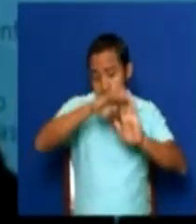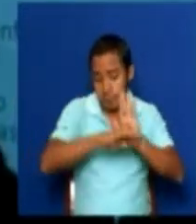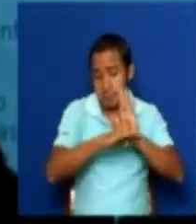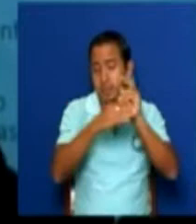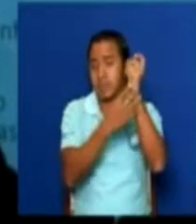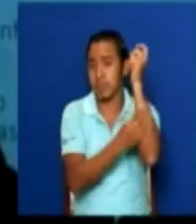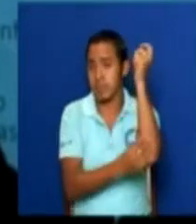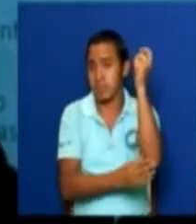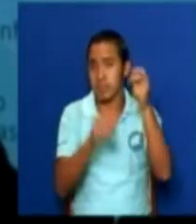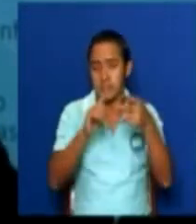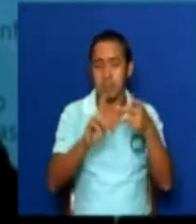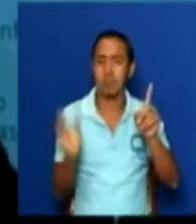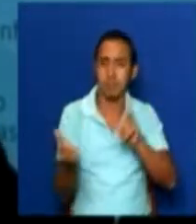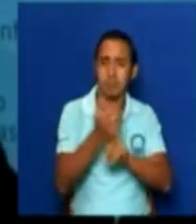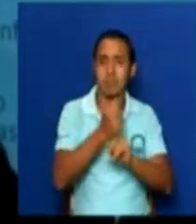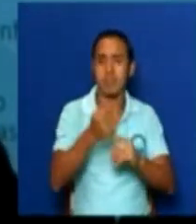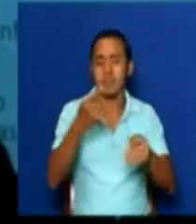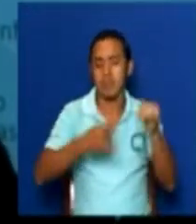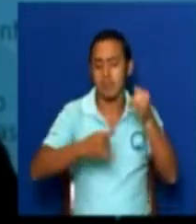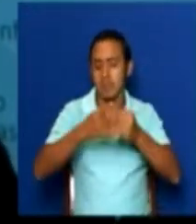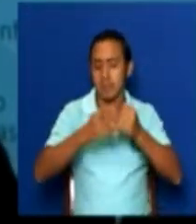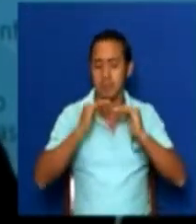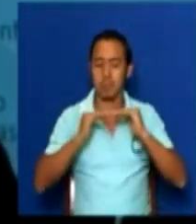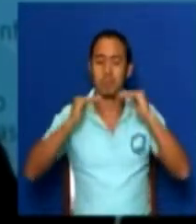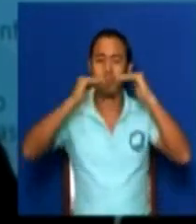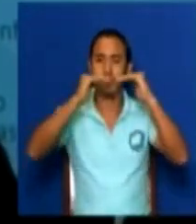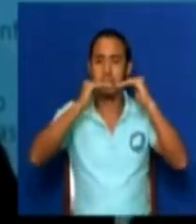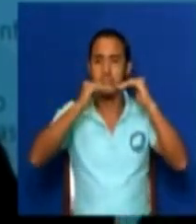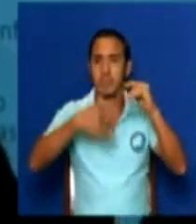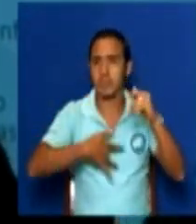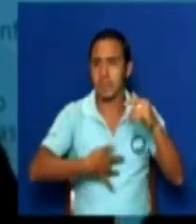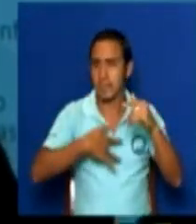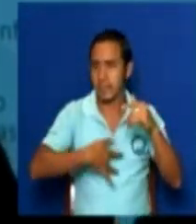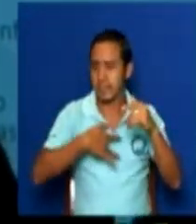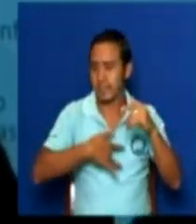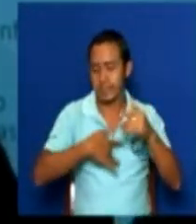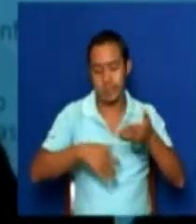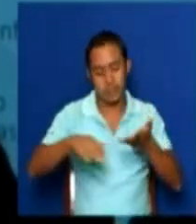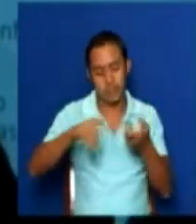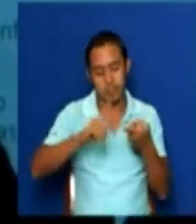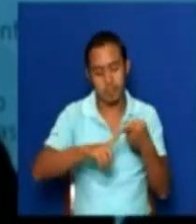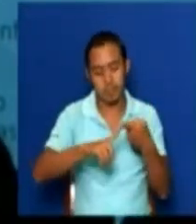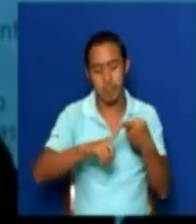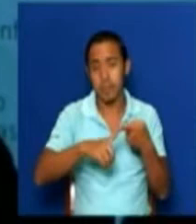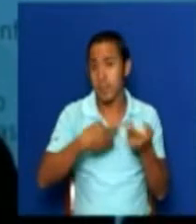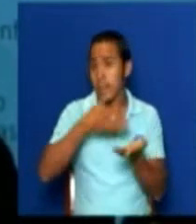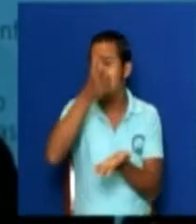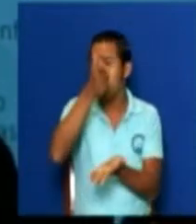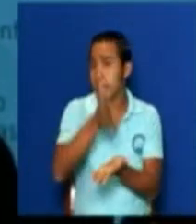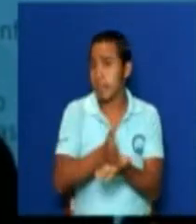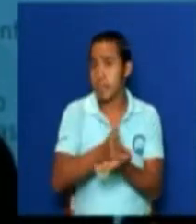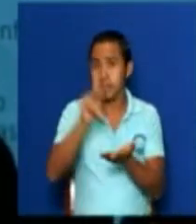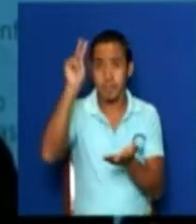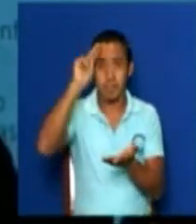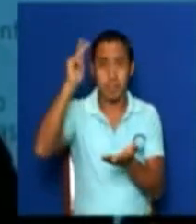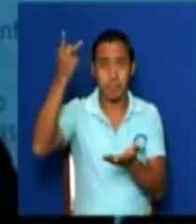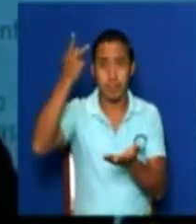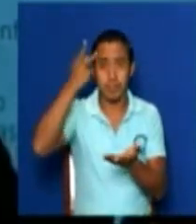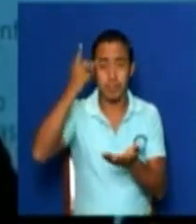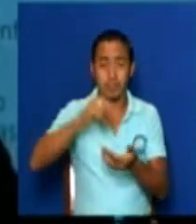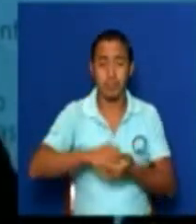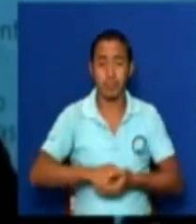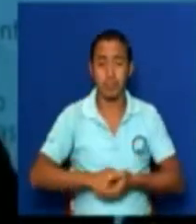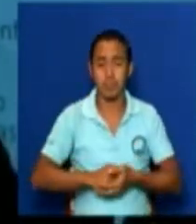de género, debe de tener la siguiente base. Primero, voluntad política.